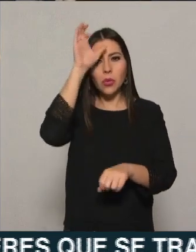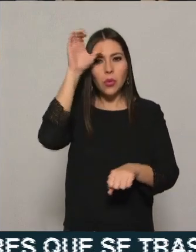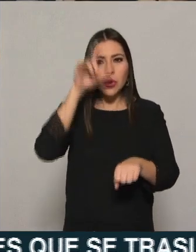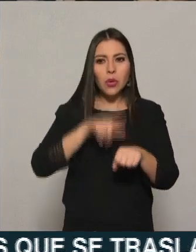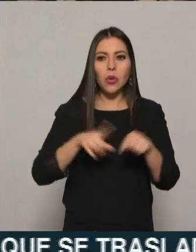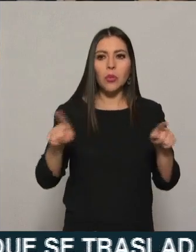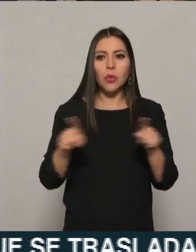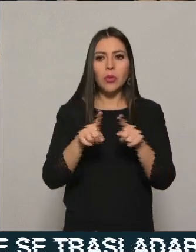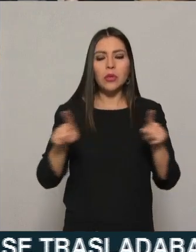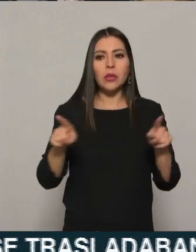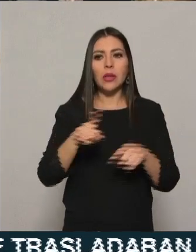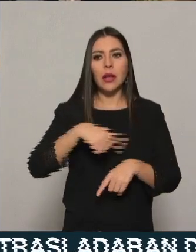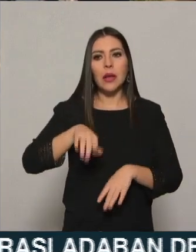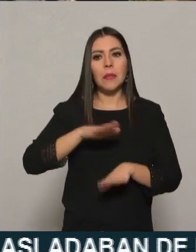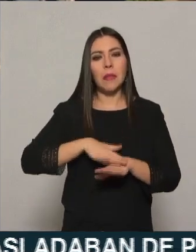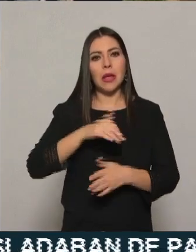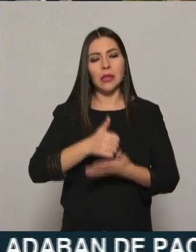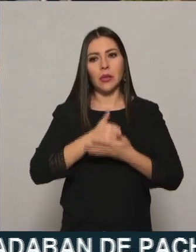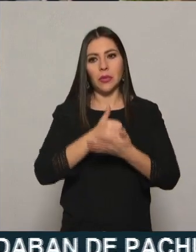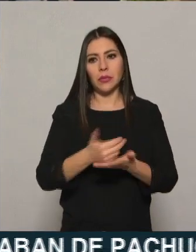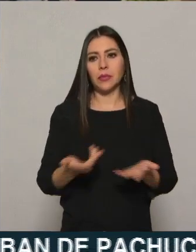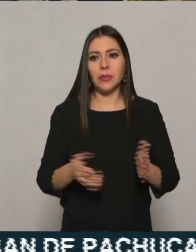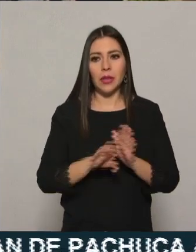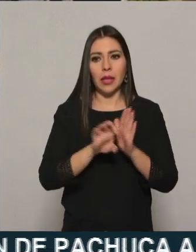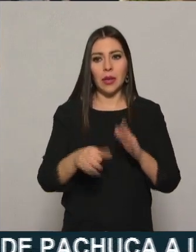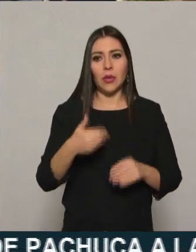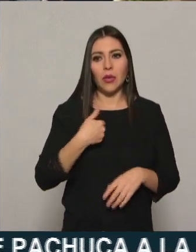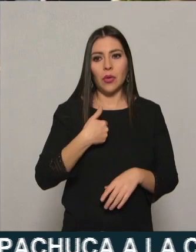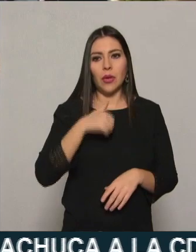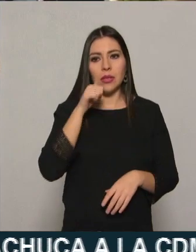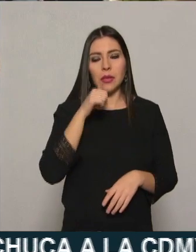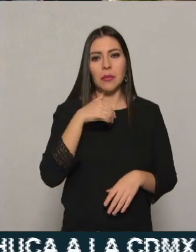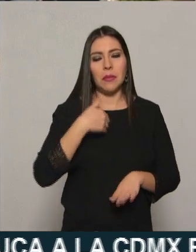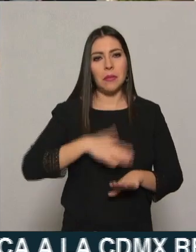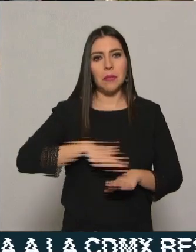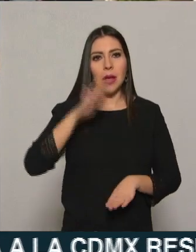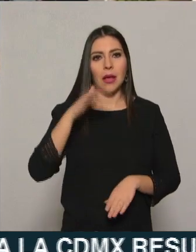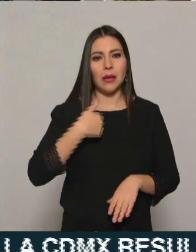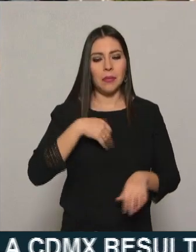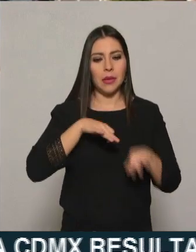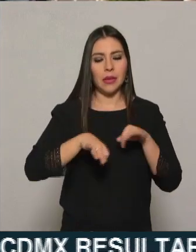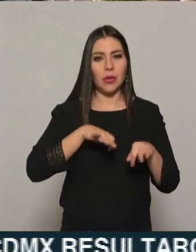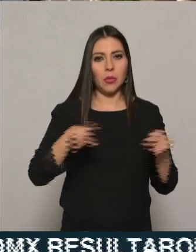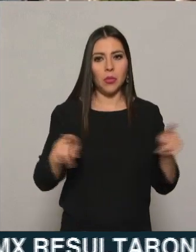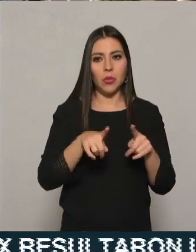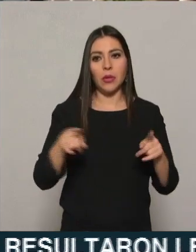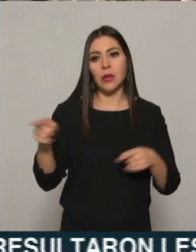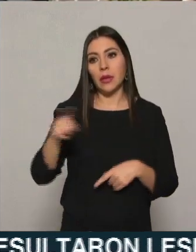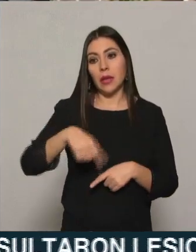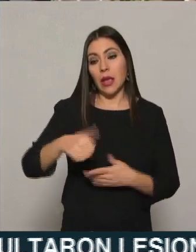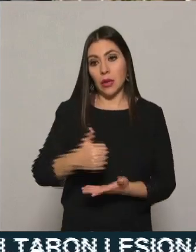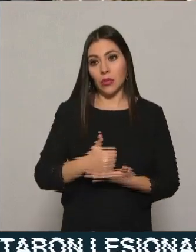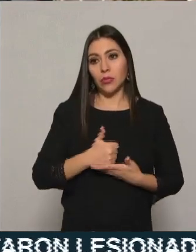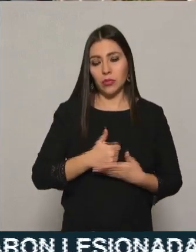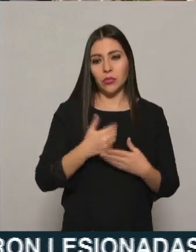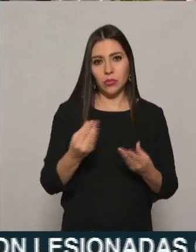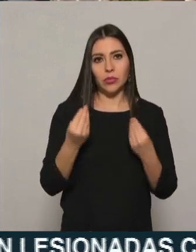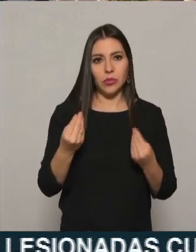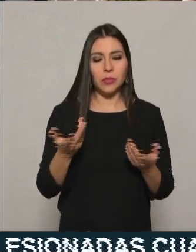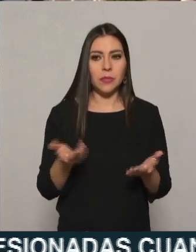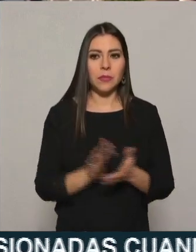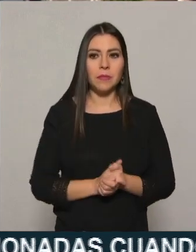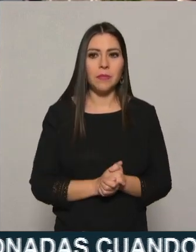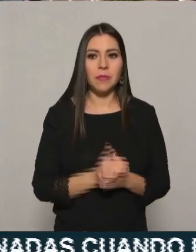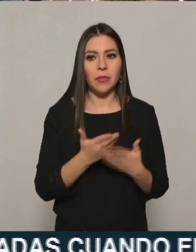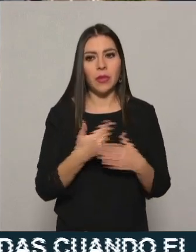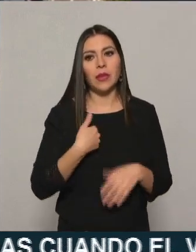eso nos ayuda bastante. Bueno, en mi caso que yo me dedico a la música, pues sí, realmente sí, me ayuda mucho. Por eso es que pues, lo